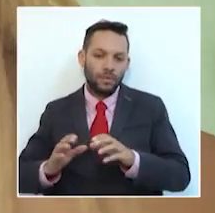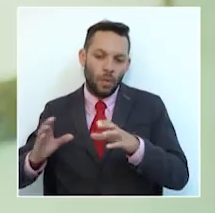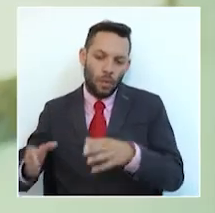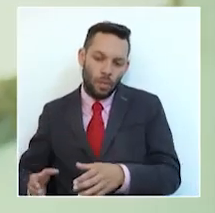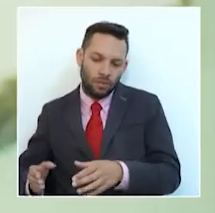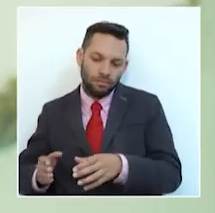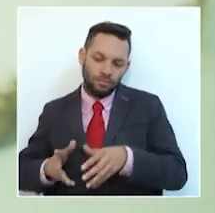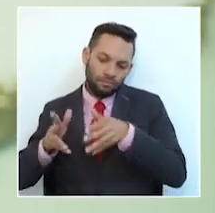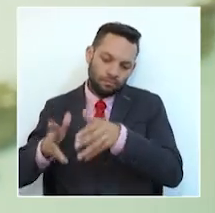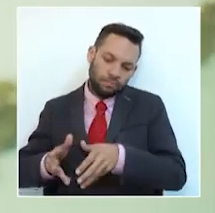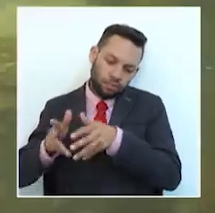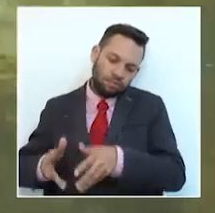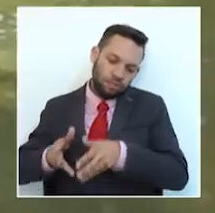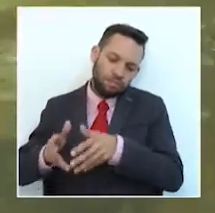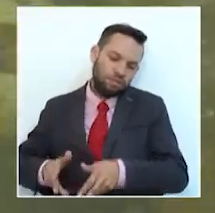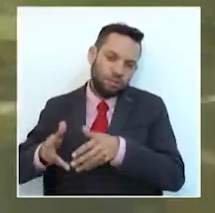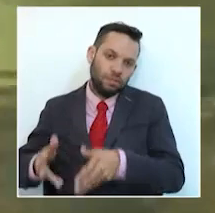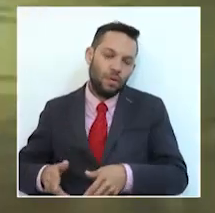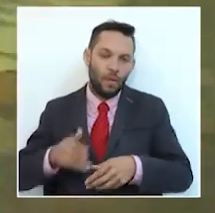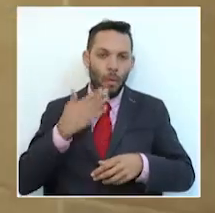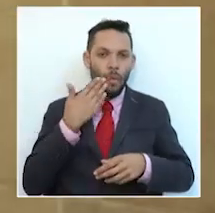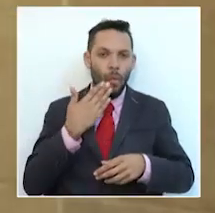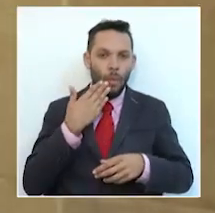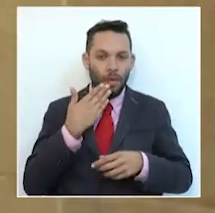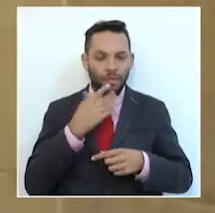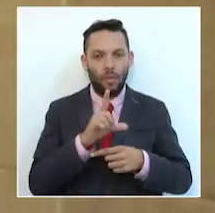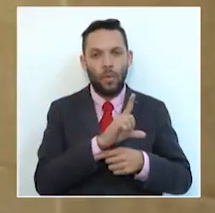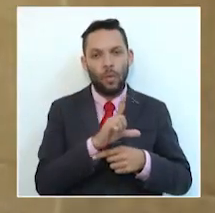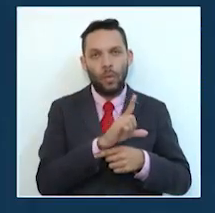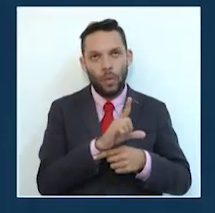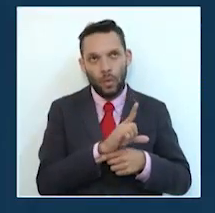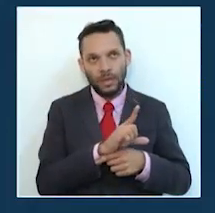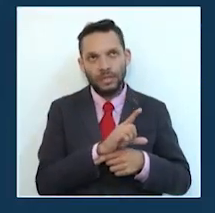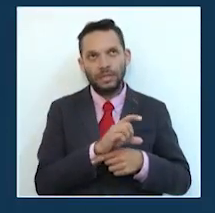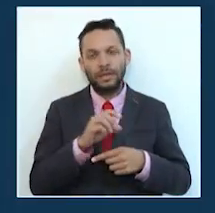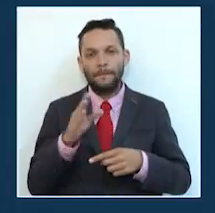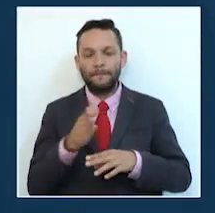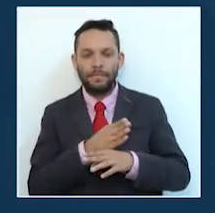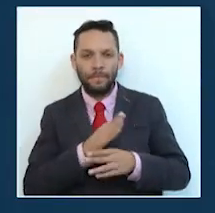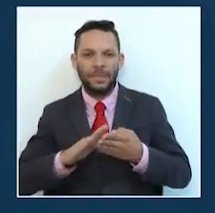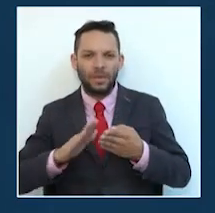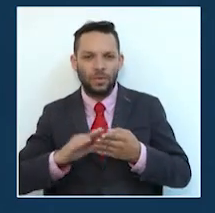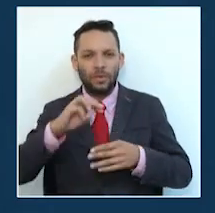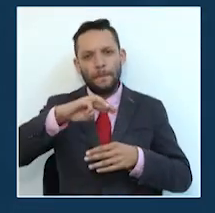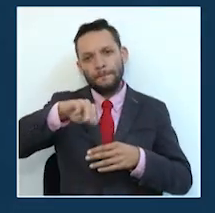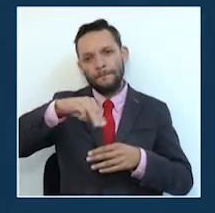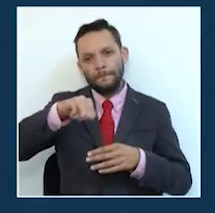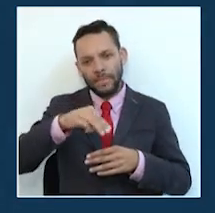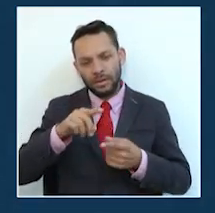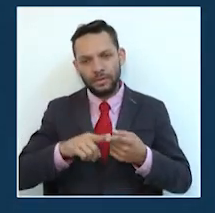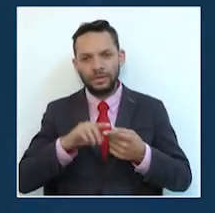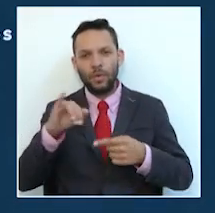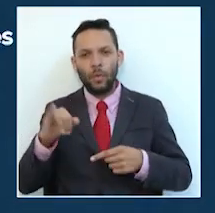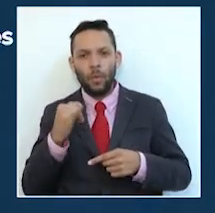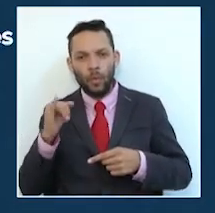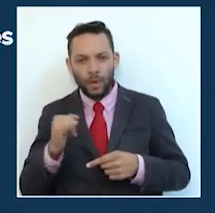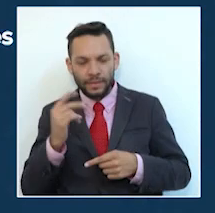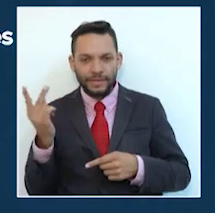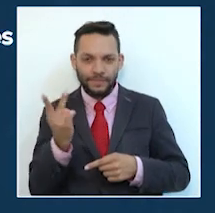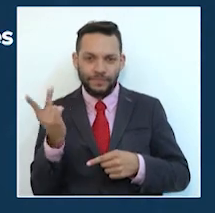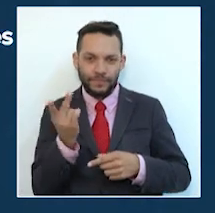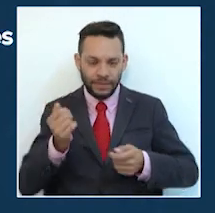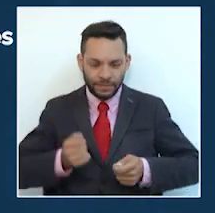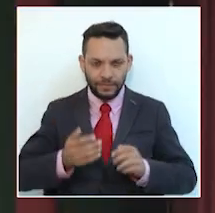esto se hallará a cabo lunes martes perdón miércoles jueves y viernes donde vamos a hacer este proceso